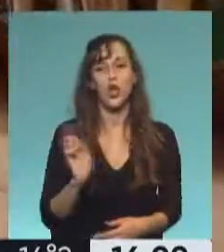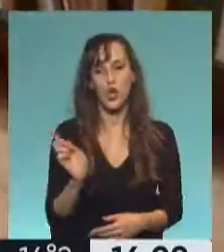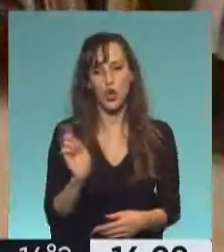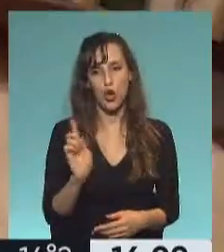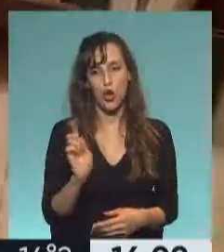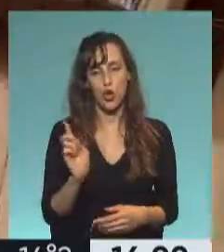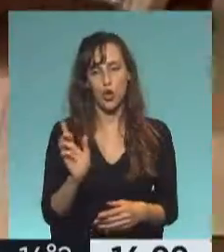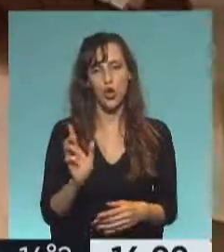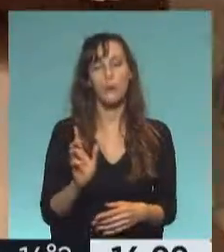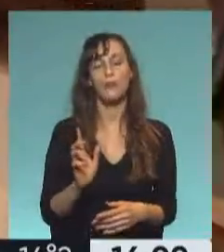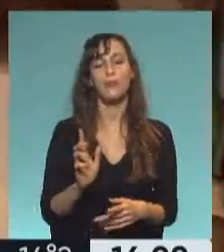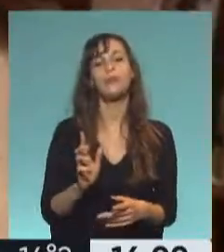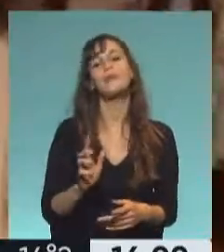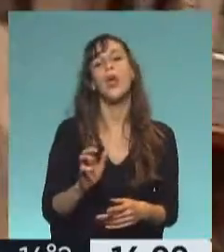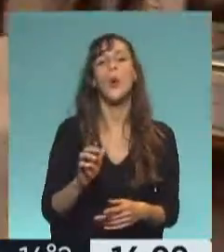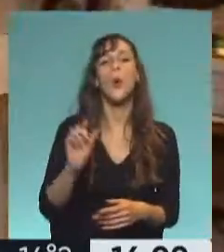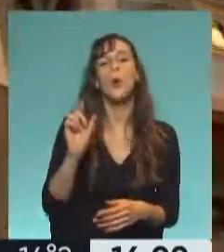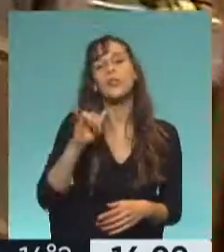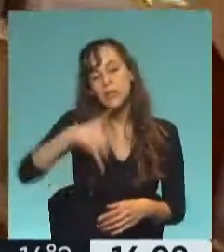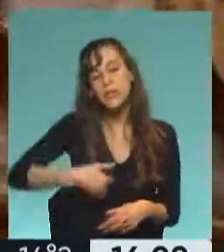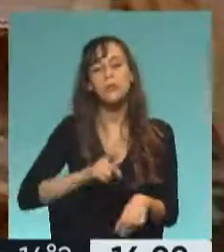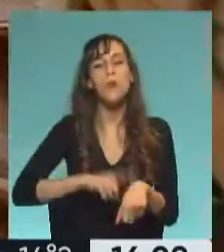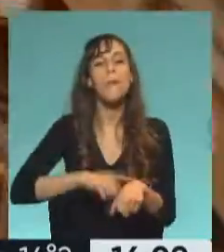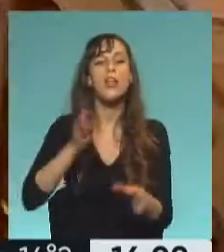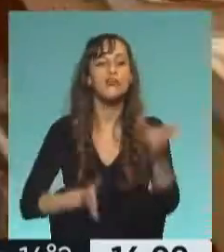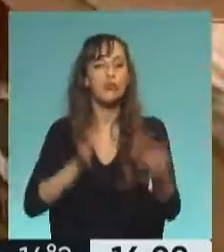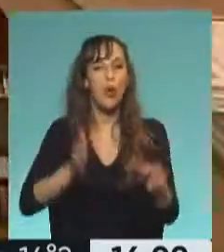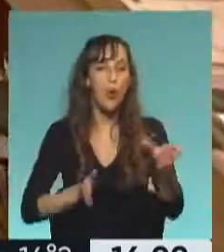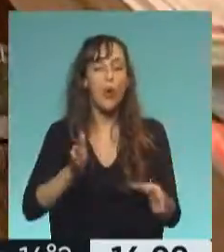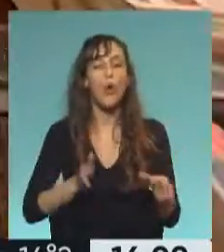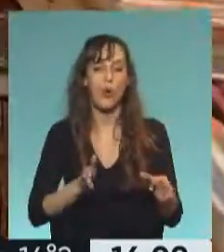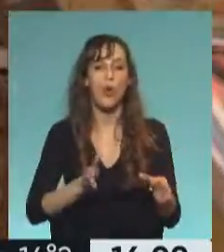No. Cerró, tuvo un percance ahí por